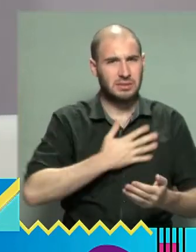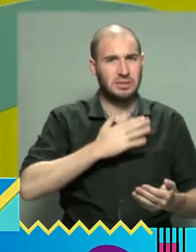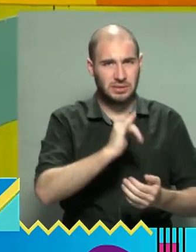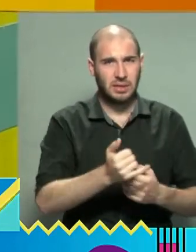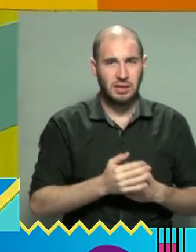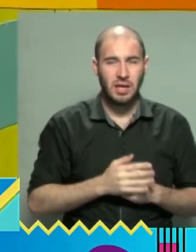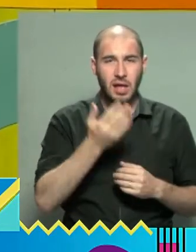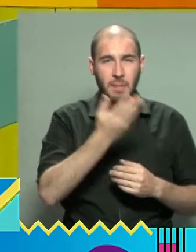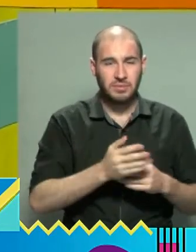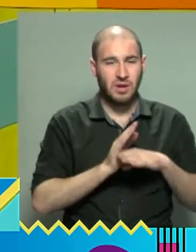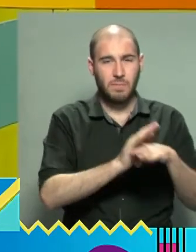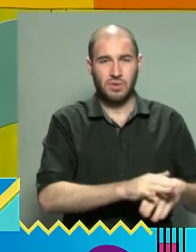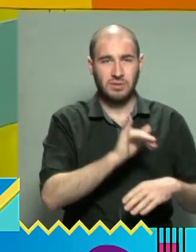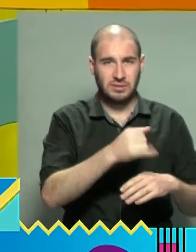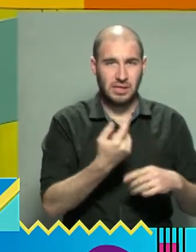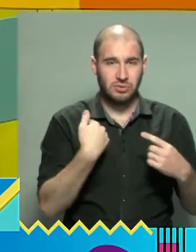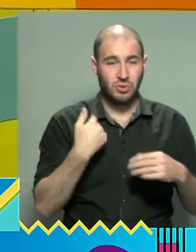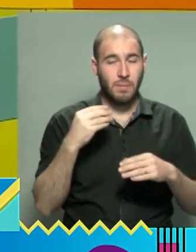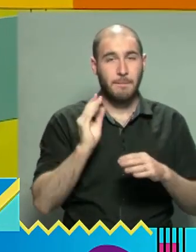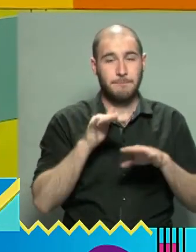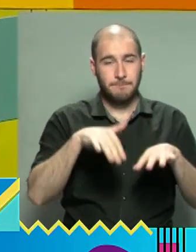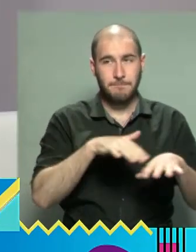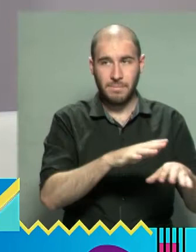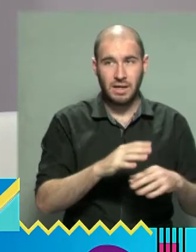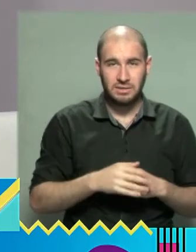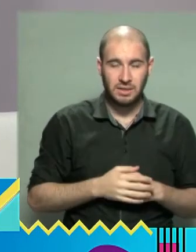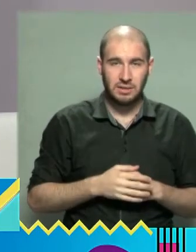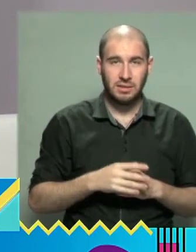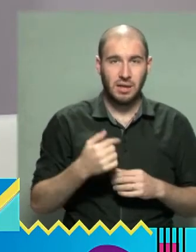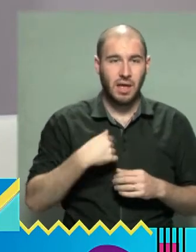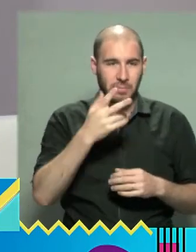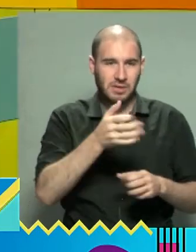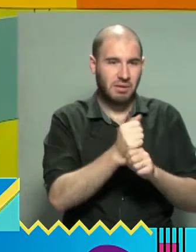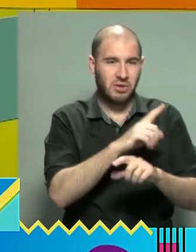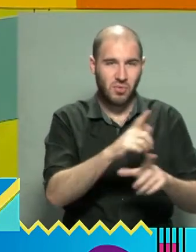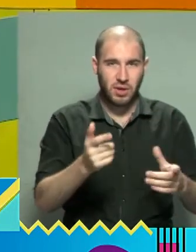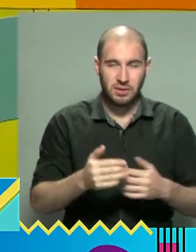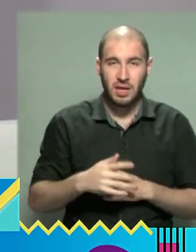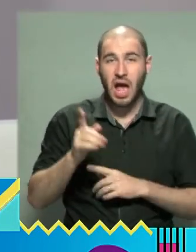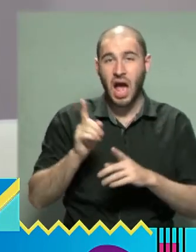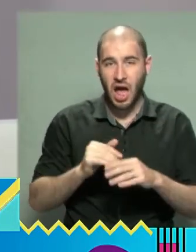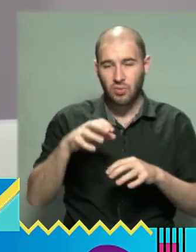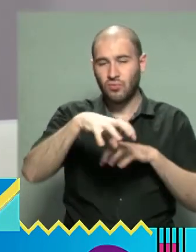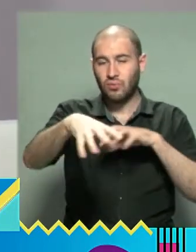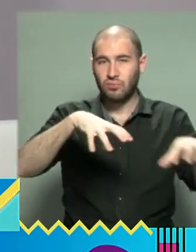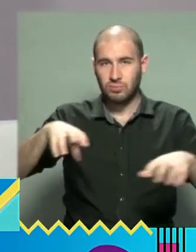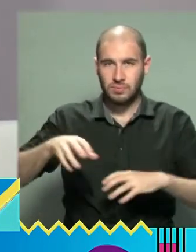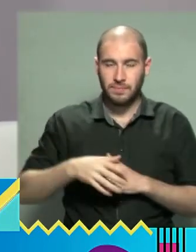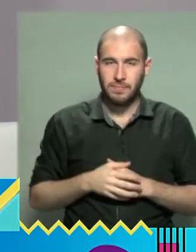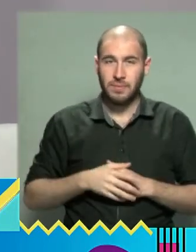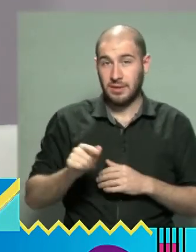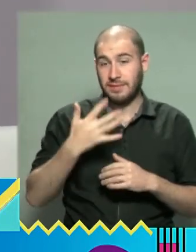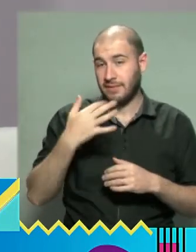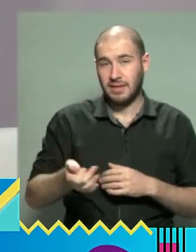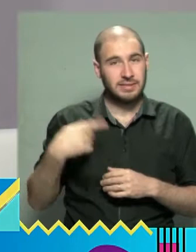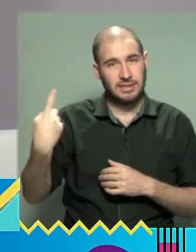lucha y la gente acompaña. Ahora, yo en esa marcha son reclamos que tiene el conjunto del pueblo y hay otros que están más sectorizados. A ver, eso es así,